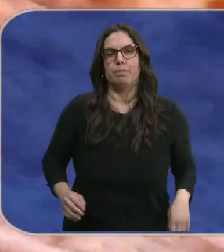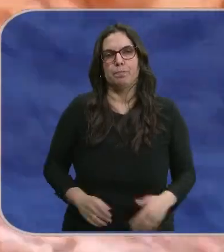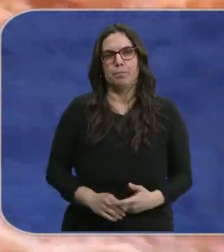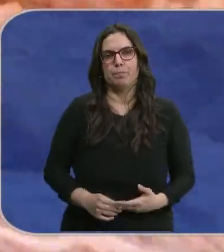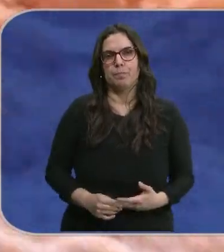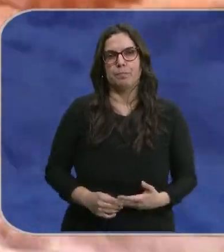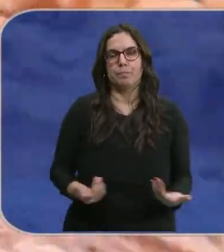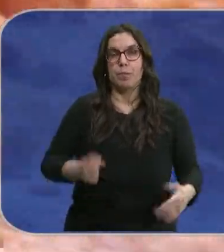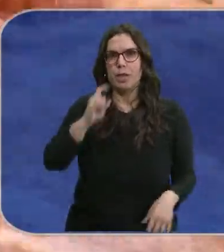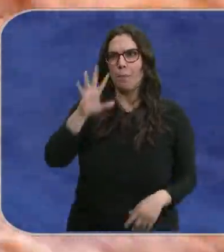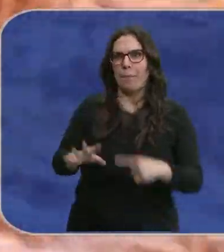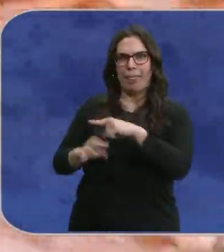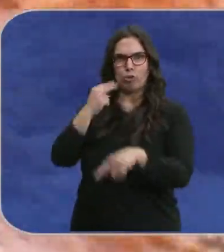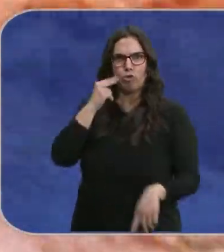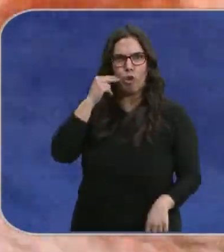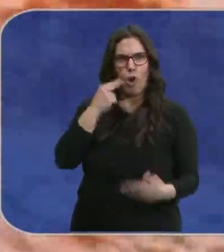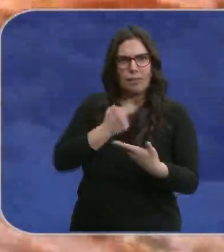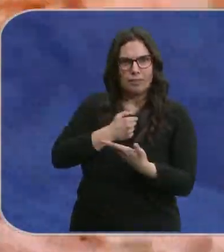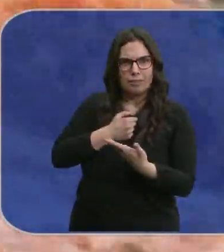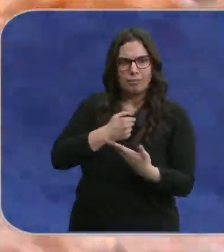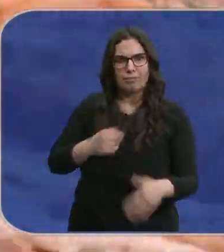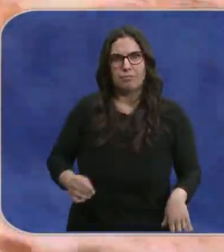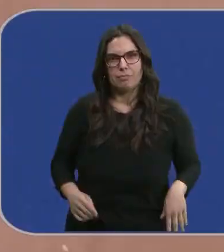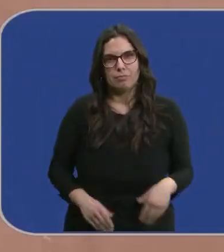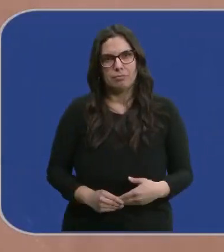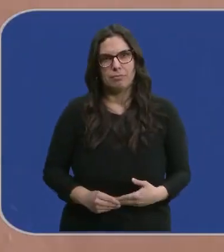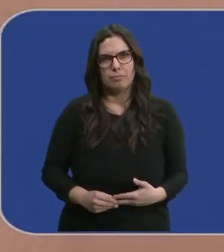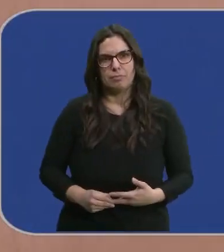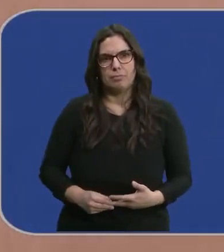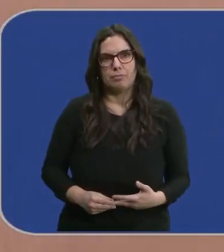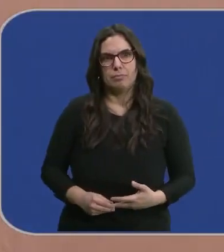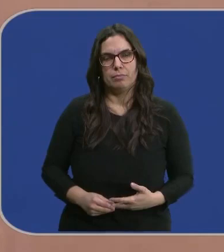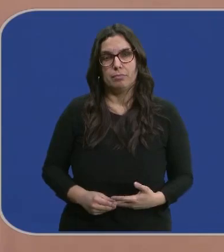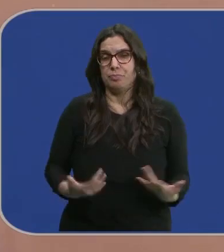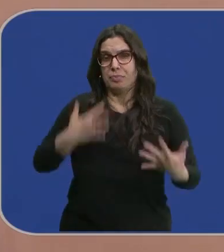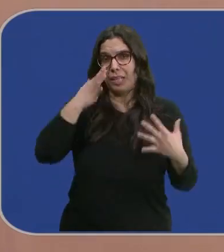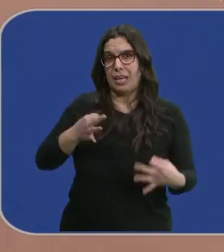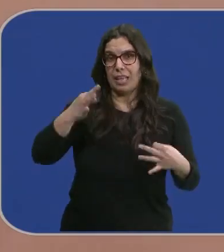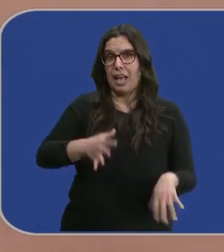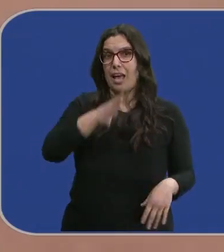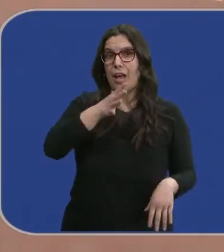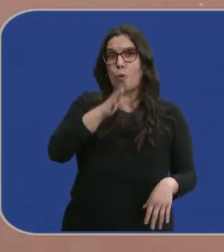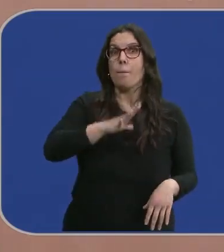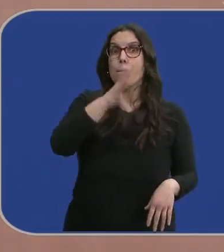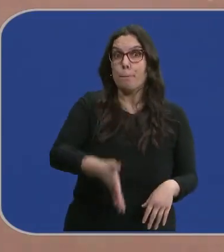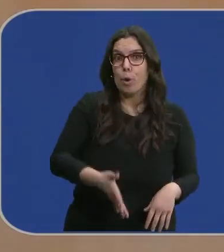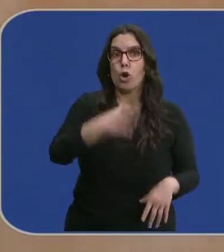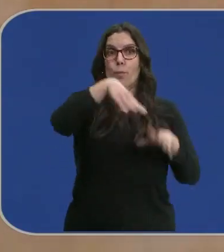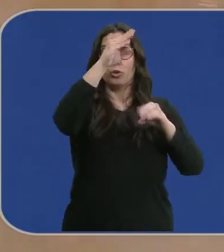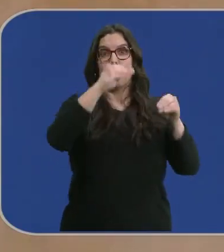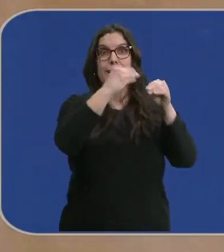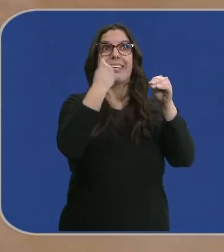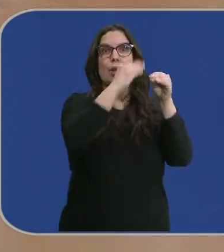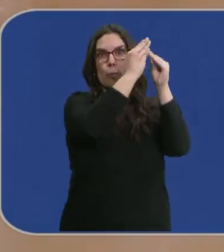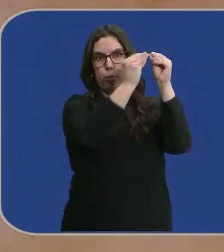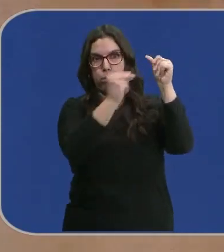Parece un río de chocolate. Pero es el agua tras el deshielo arrasando este campo